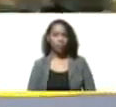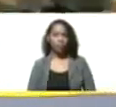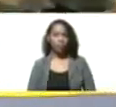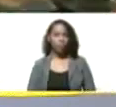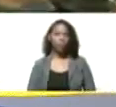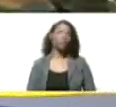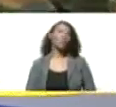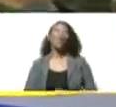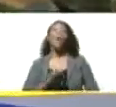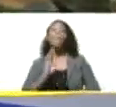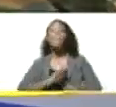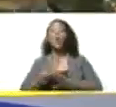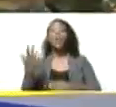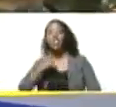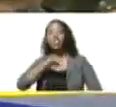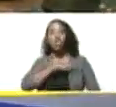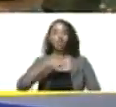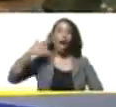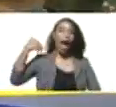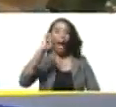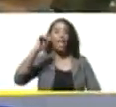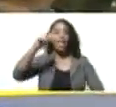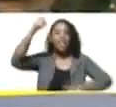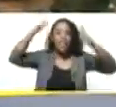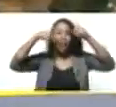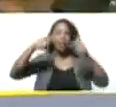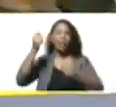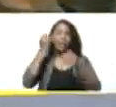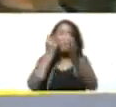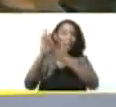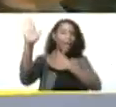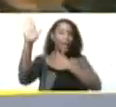Porque nosotros tenemos un Chávez para siempre.